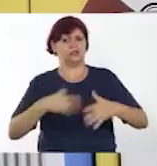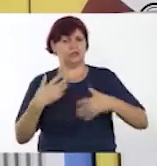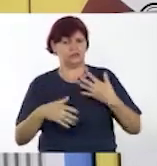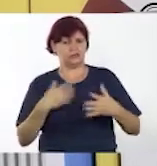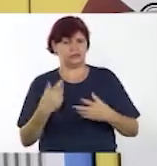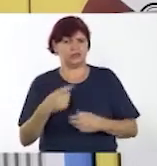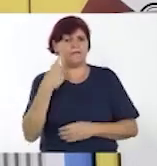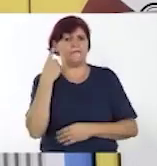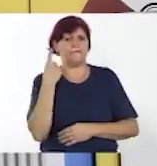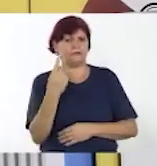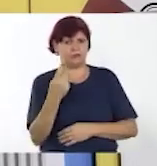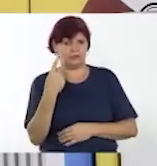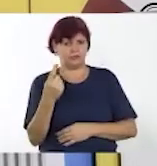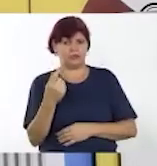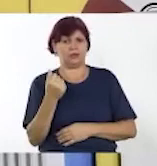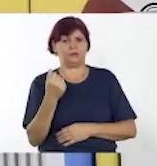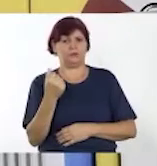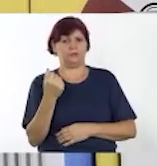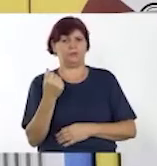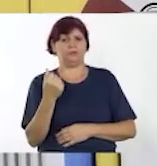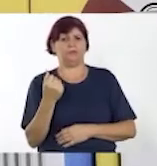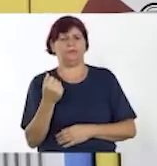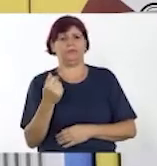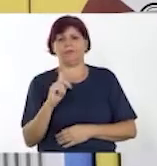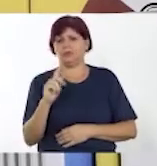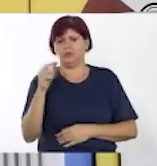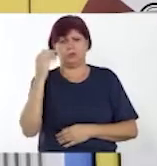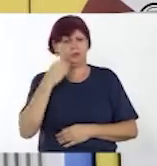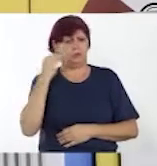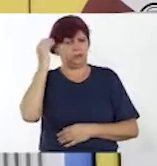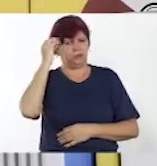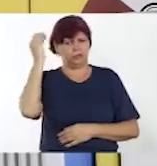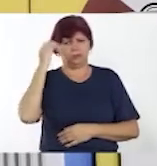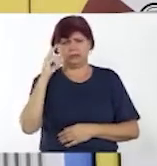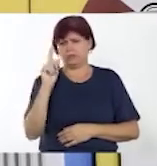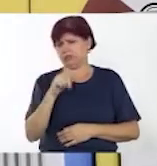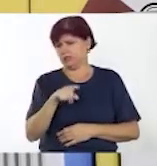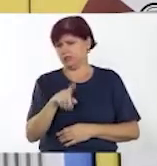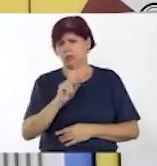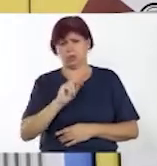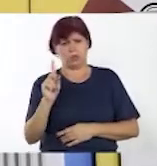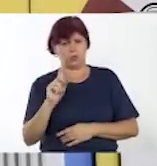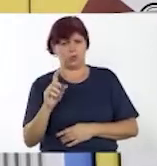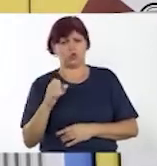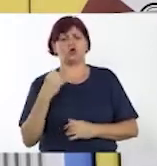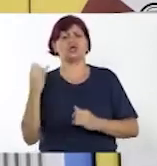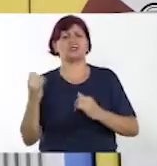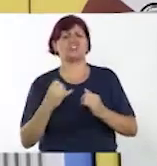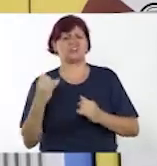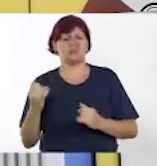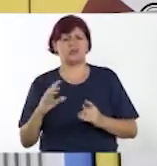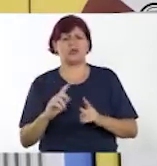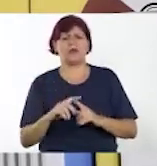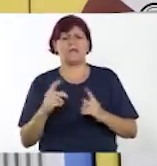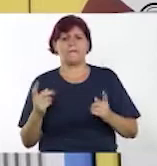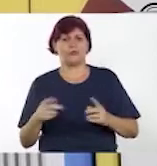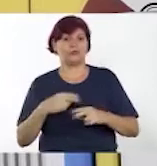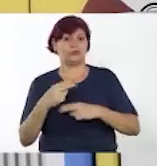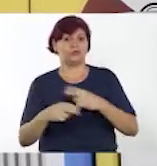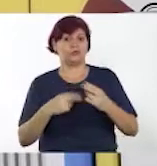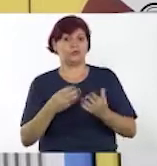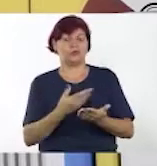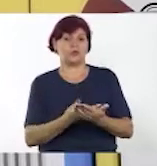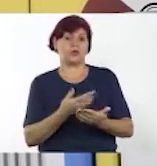nos garantiza que es una identidad el propio enunciado del ejercicio. Por eso, primero que todo, no tenemos